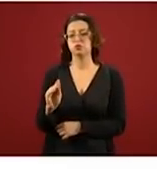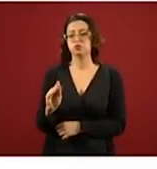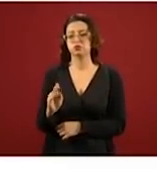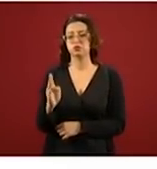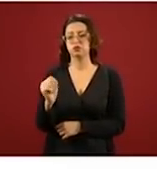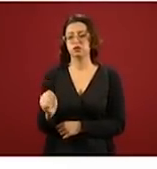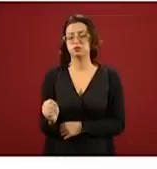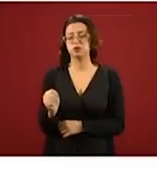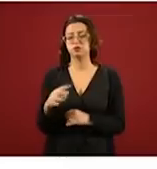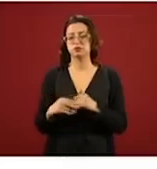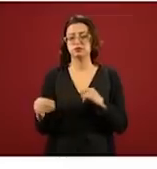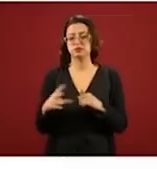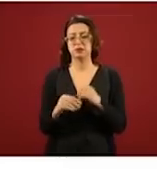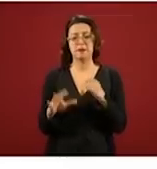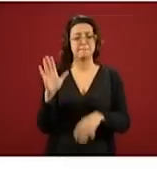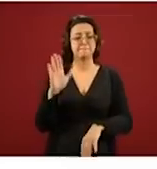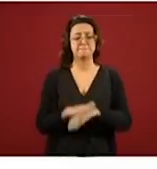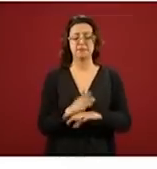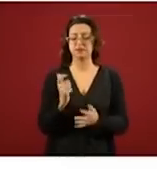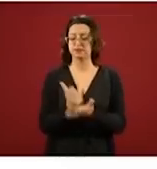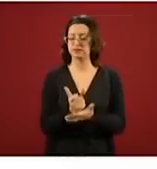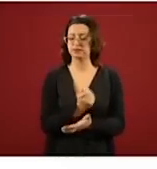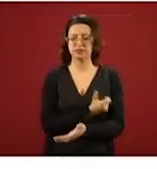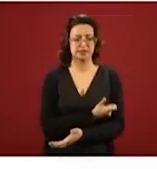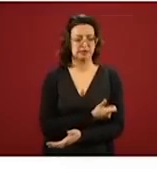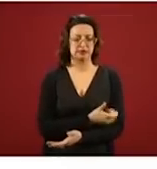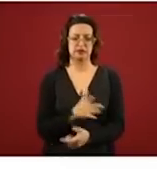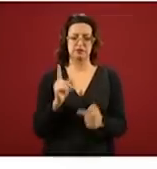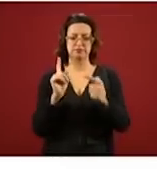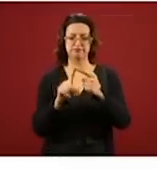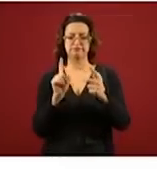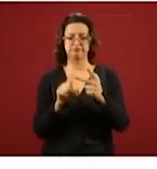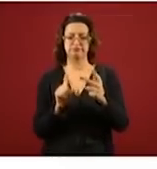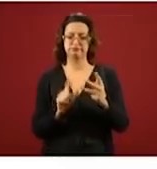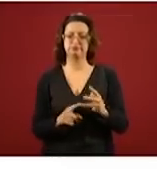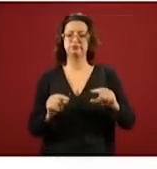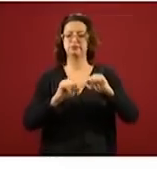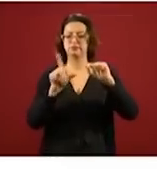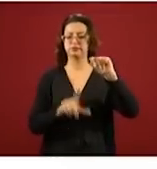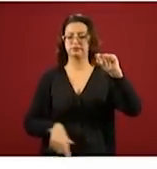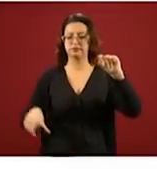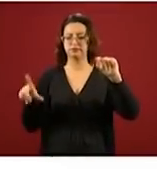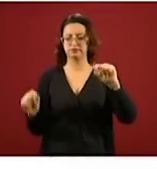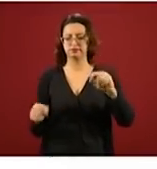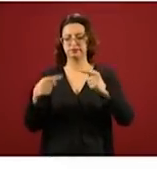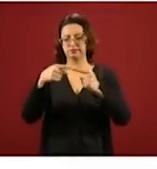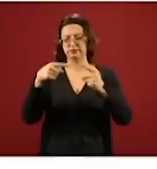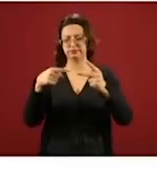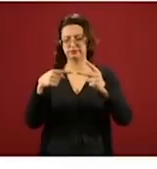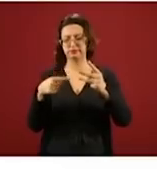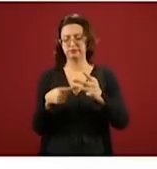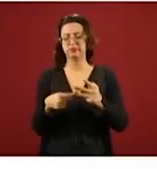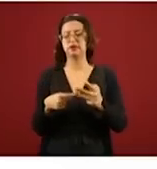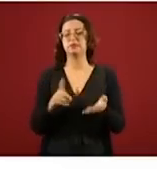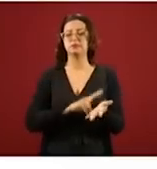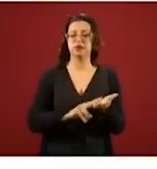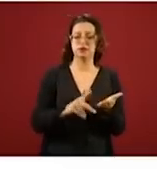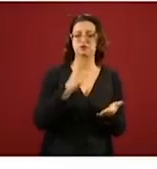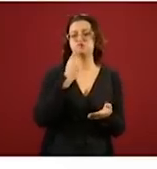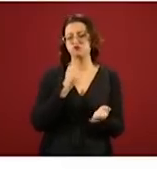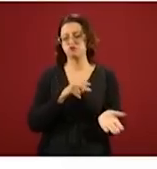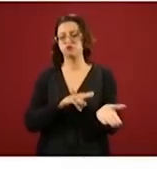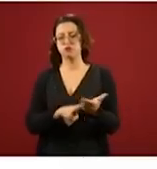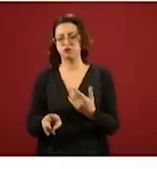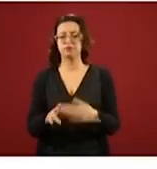centavos son los precios promedios más altos de todo el país en gasolina y diésel y ahora los